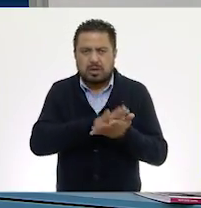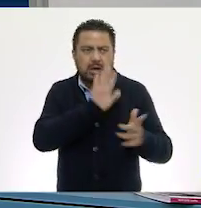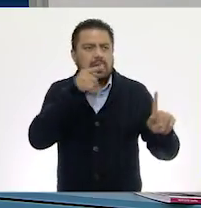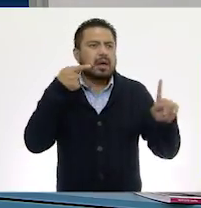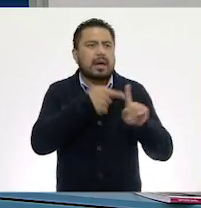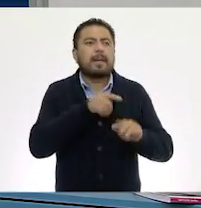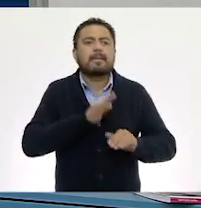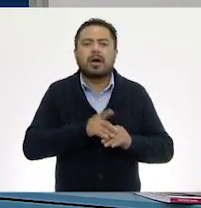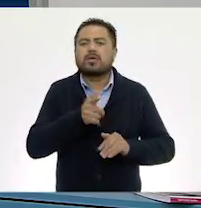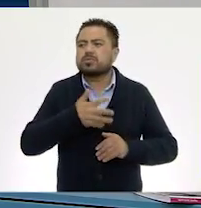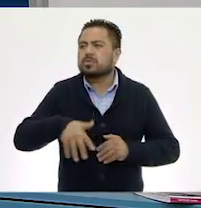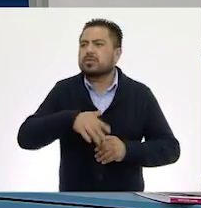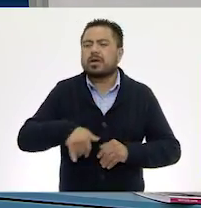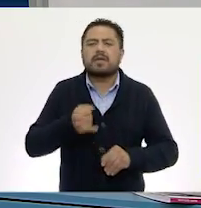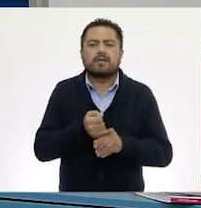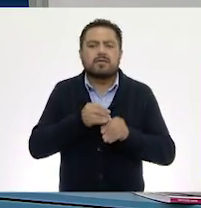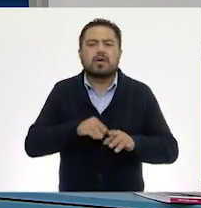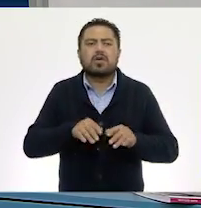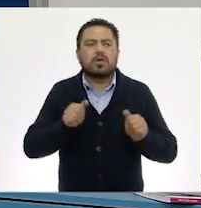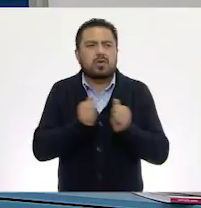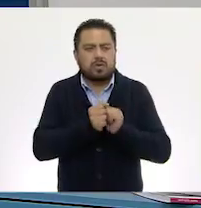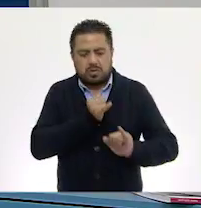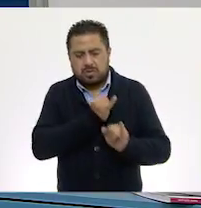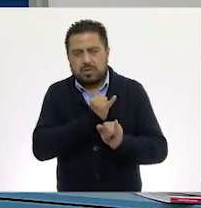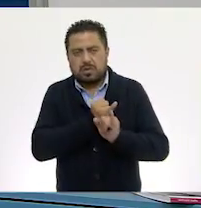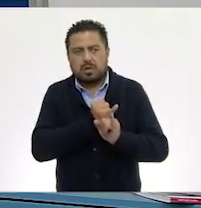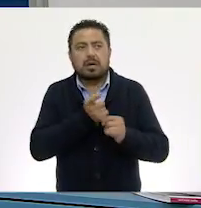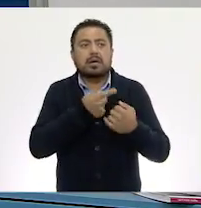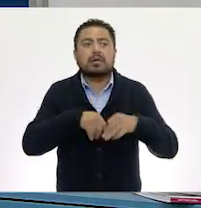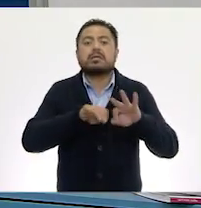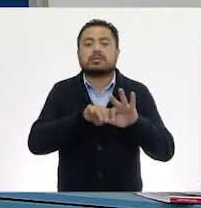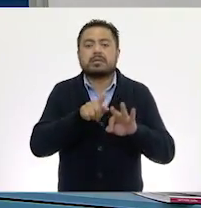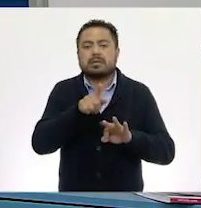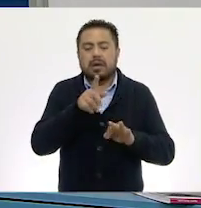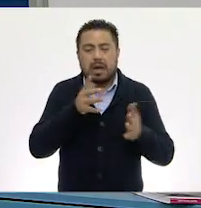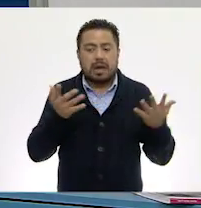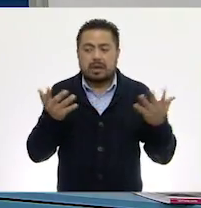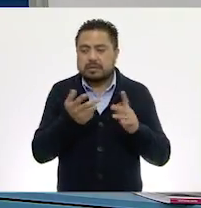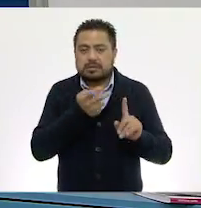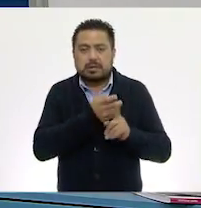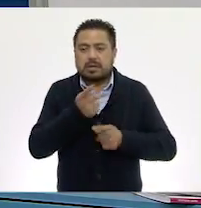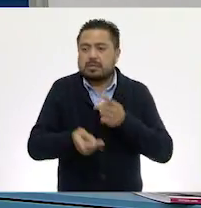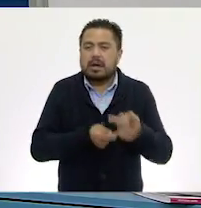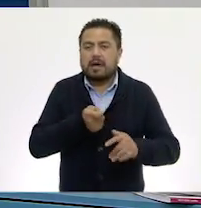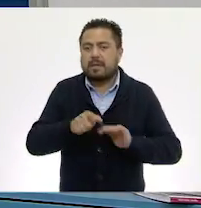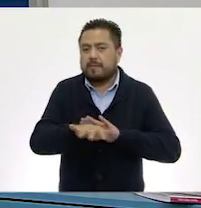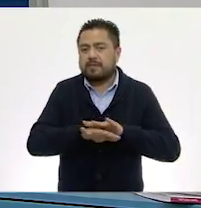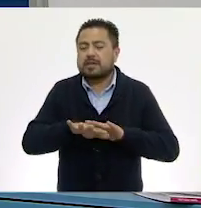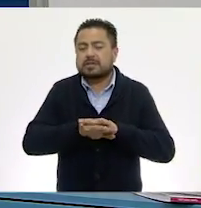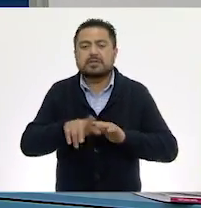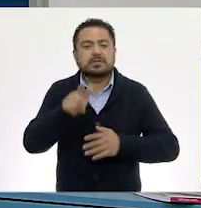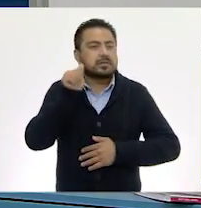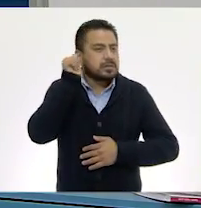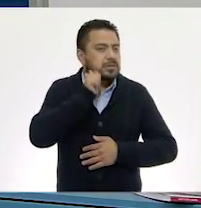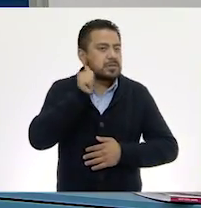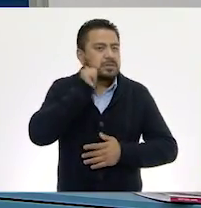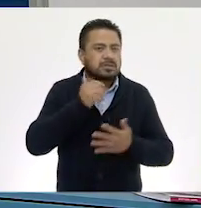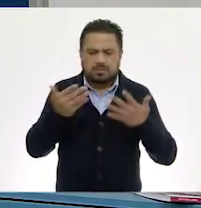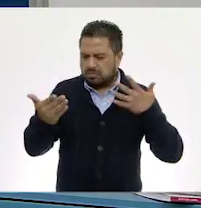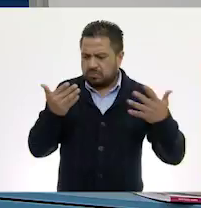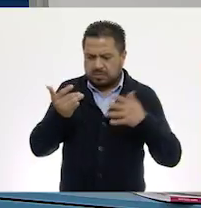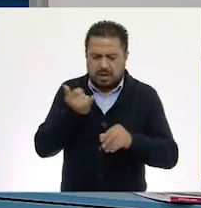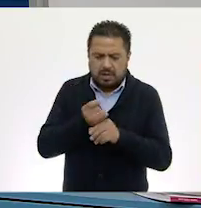reto cada vez que buscan información en Internet. Es importante aplicar estas preguntas básicas. Siempre hay que contrastar